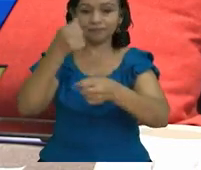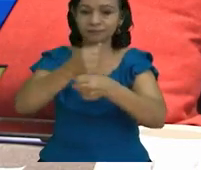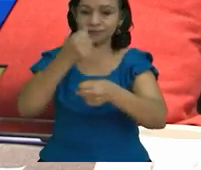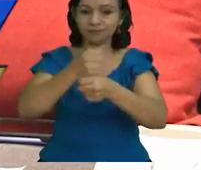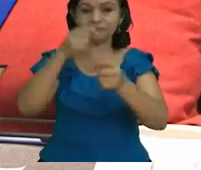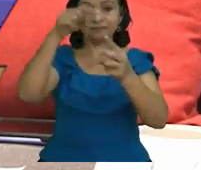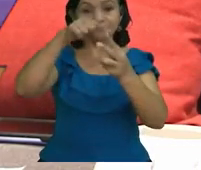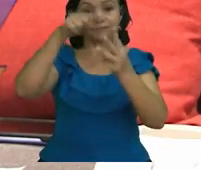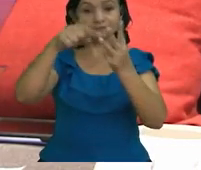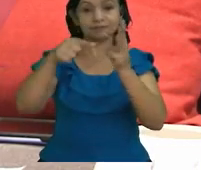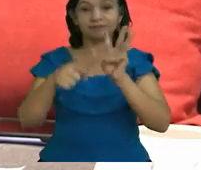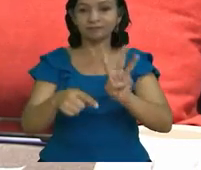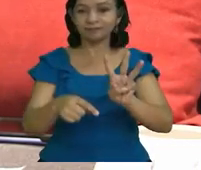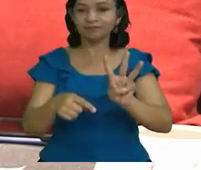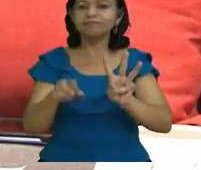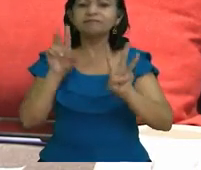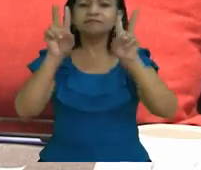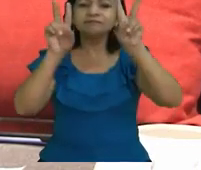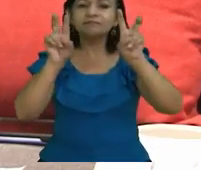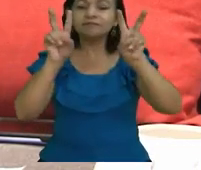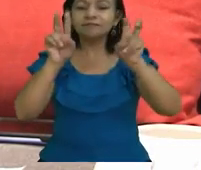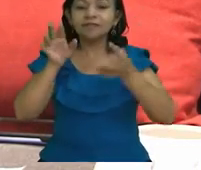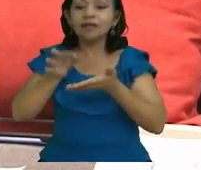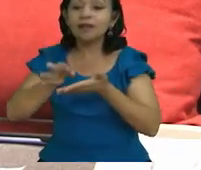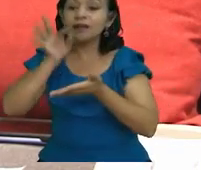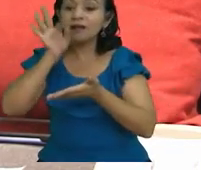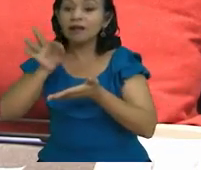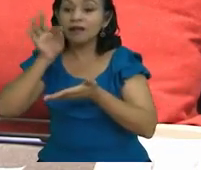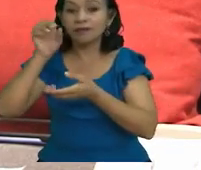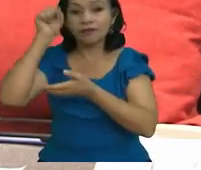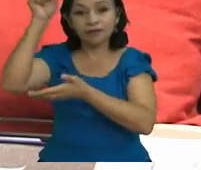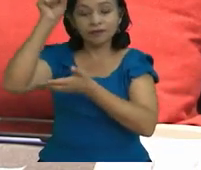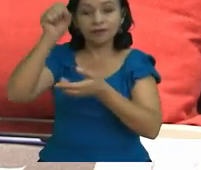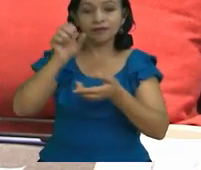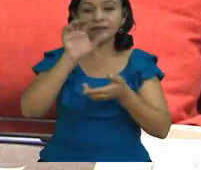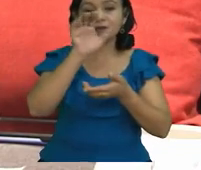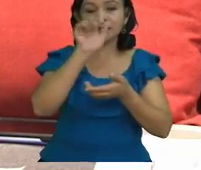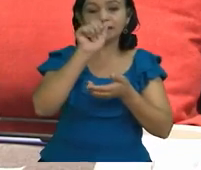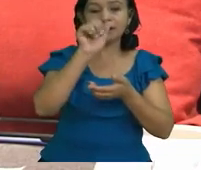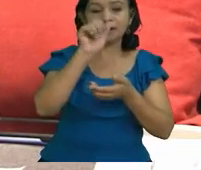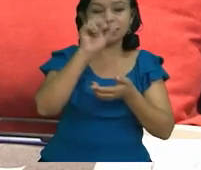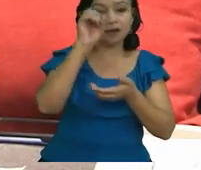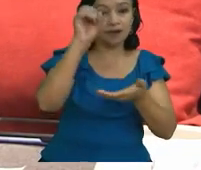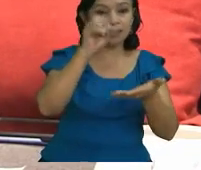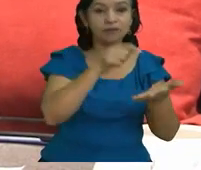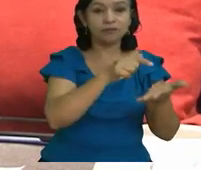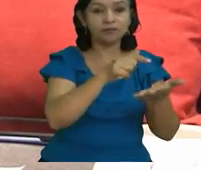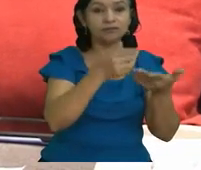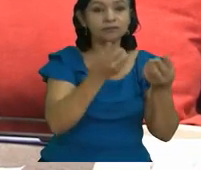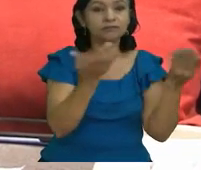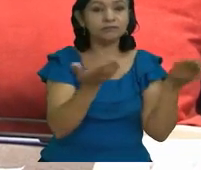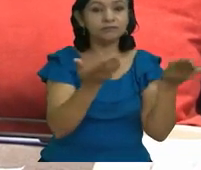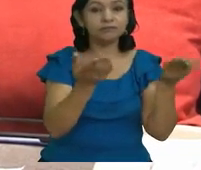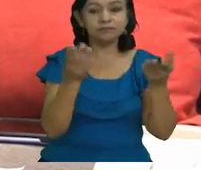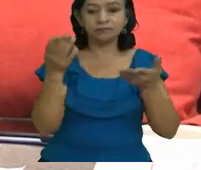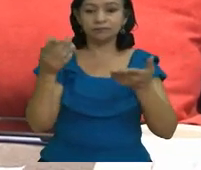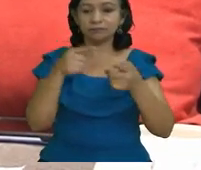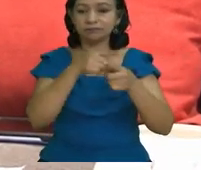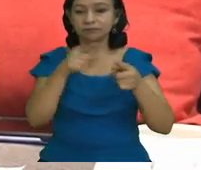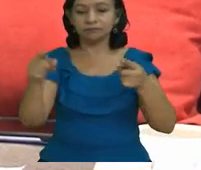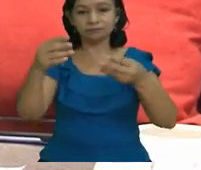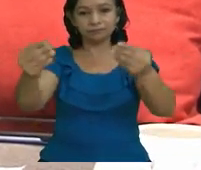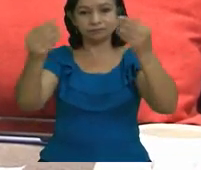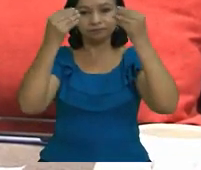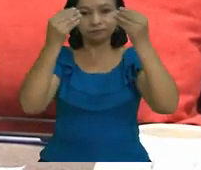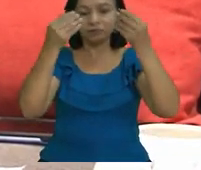Trabajamos en 3, lo que era Emprende Café, Emprende Cacao y Agroinnovación. Fueron 3 certámenes que nos dejaron una